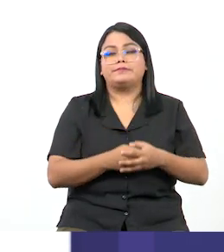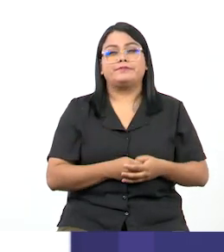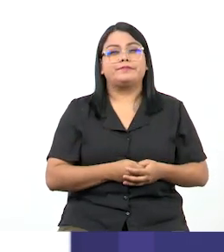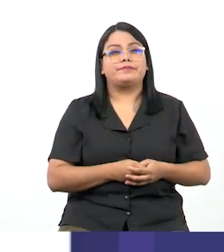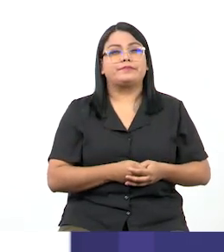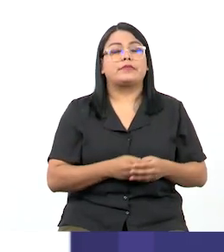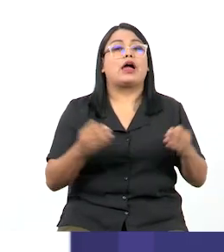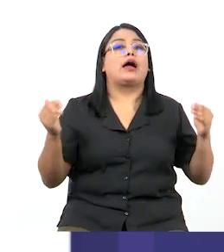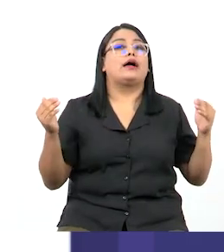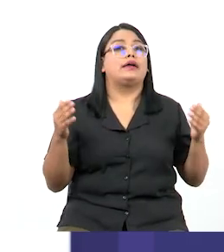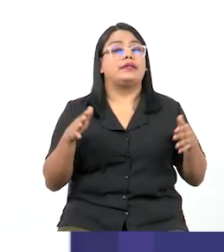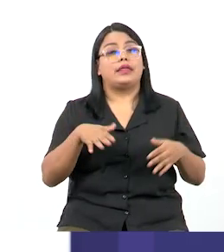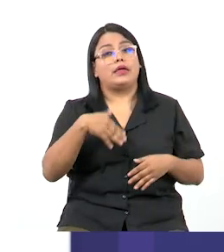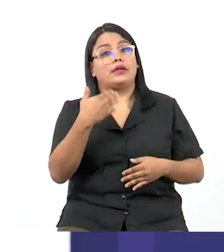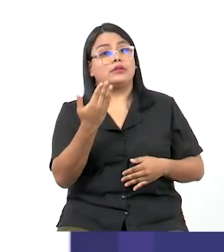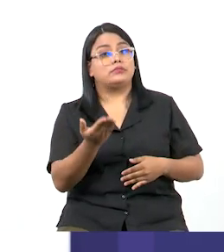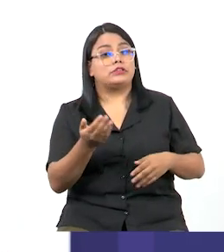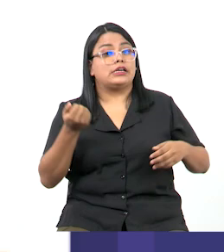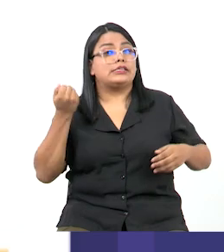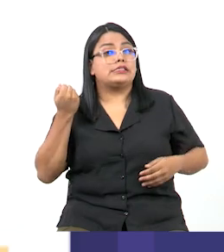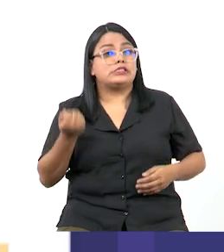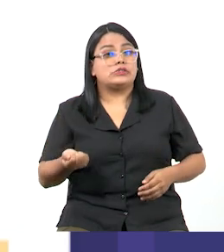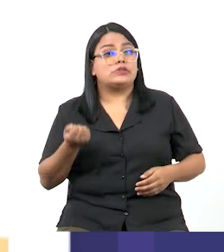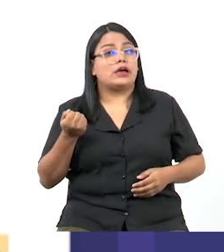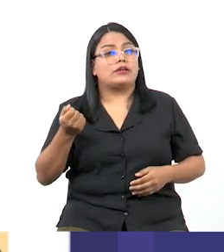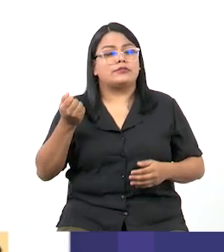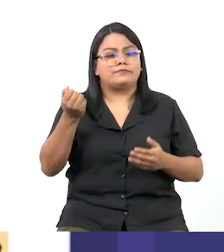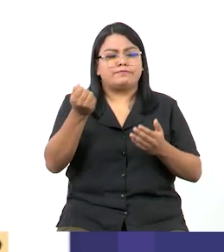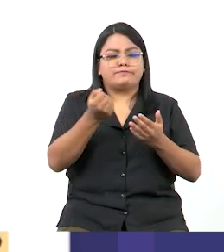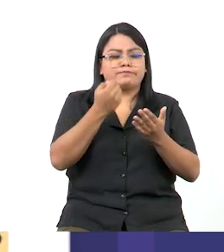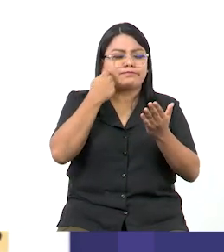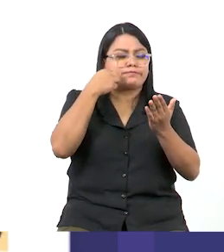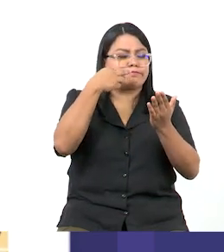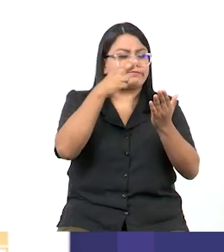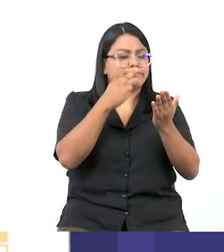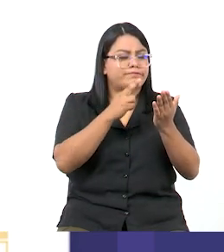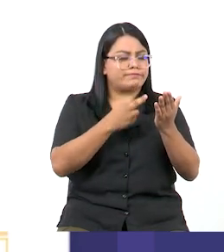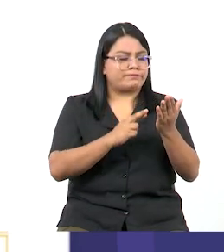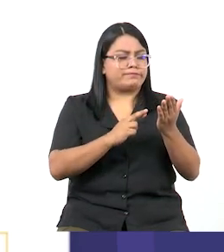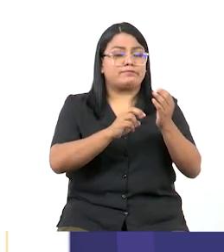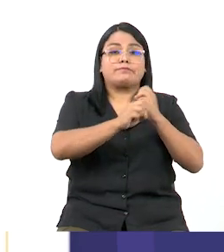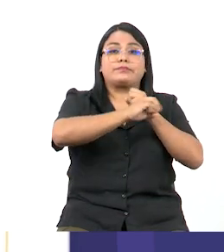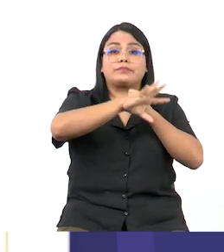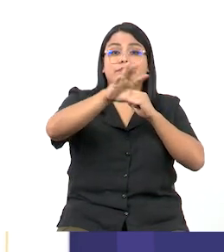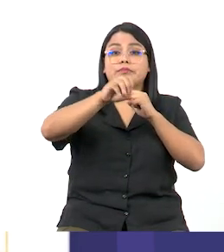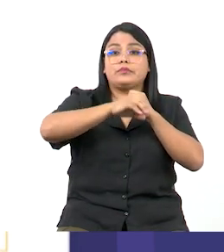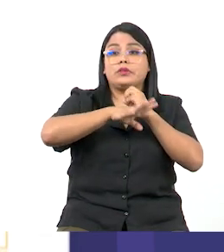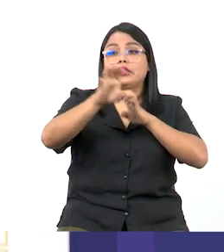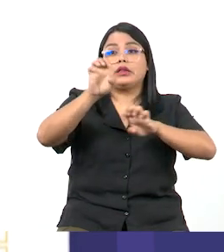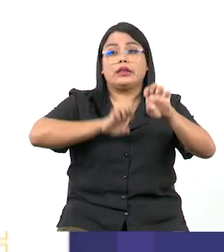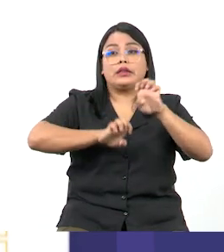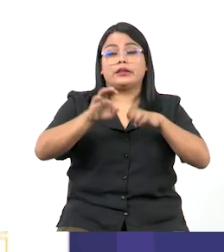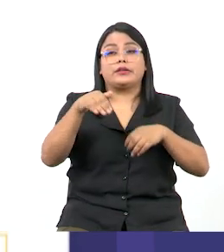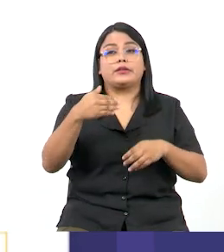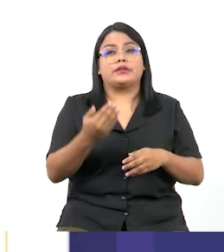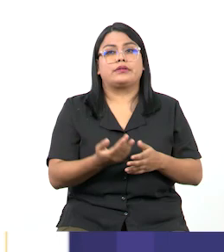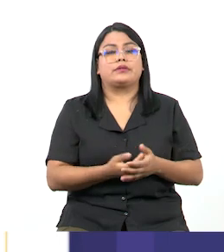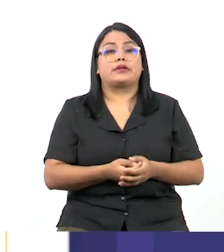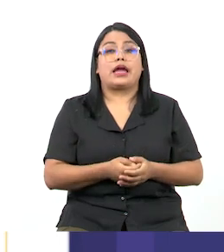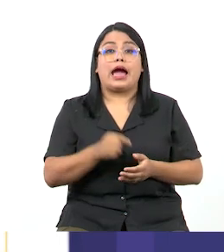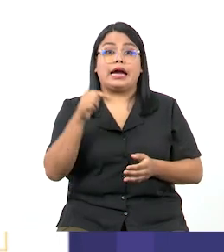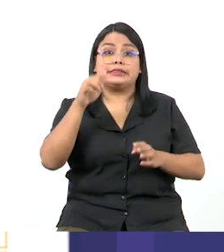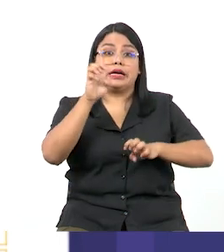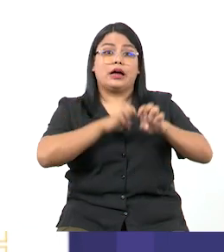anticipación y en la construcción. Además, el estudiantado hará una revisión del texto, una publicación y